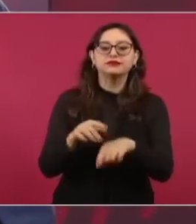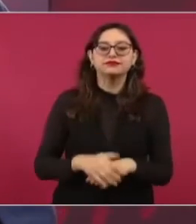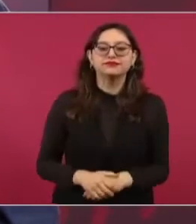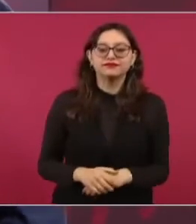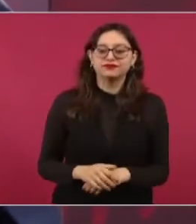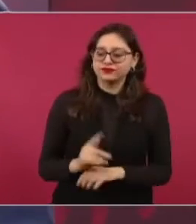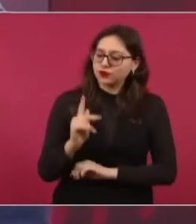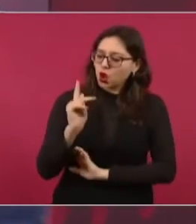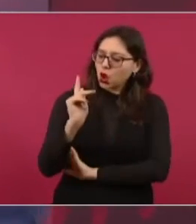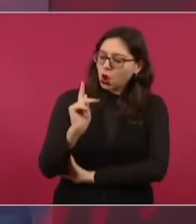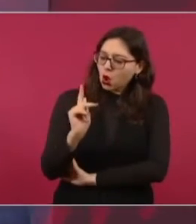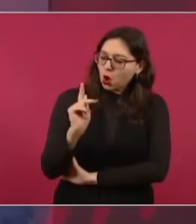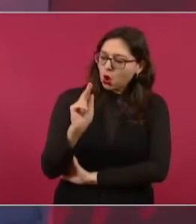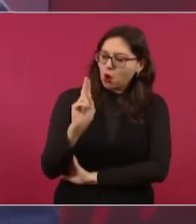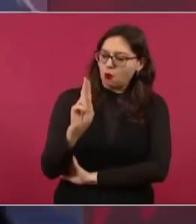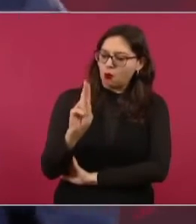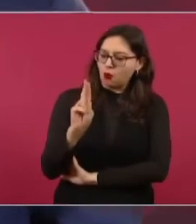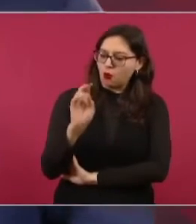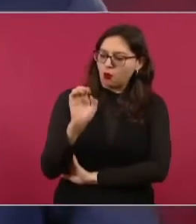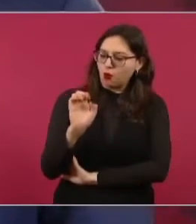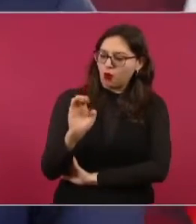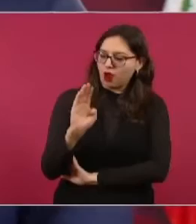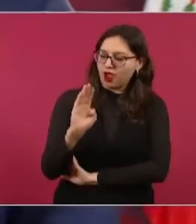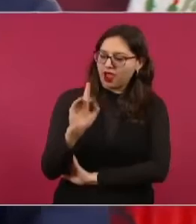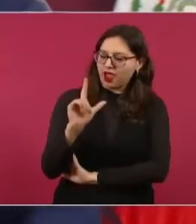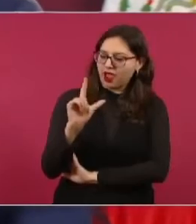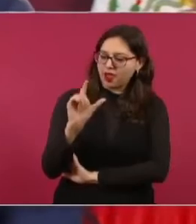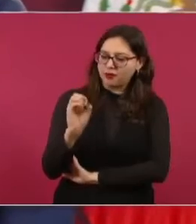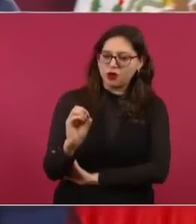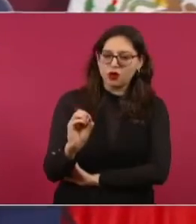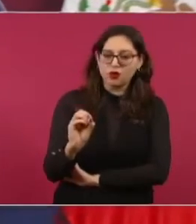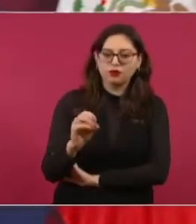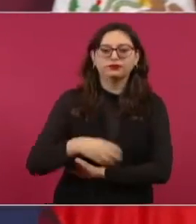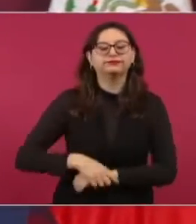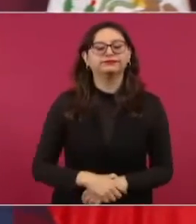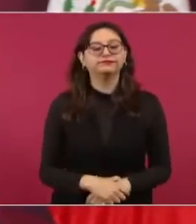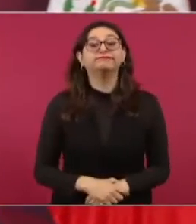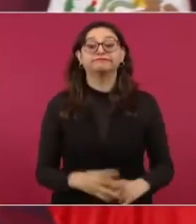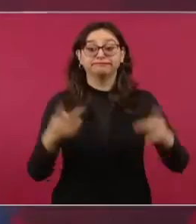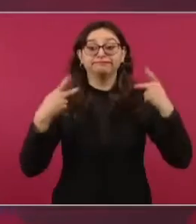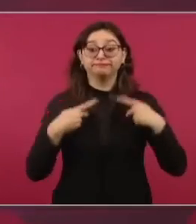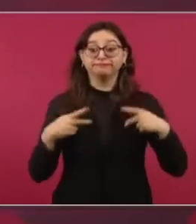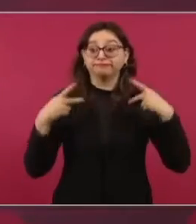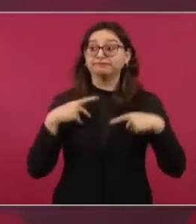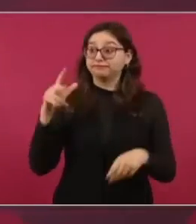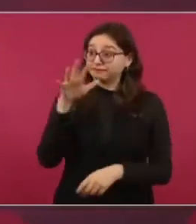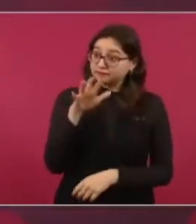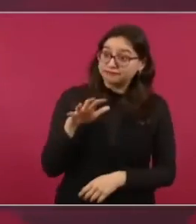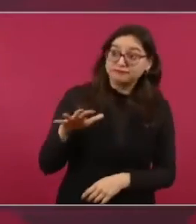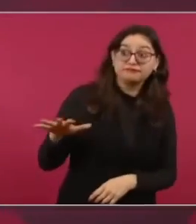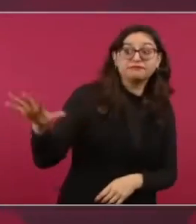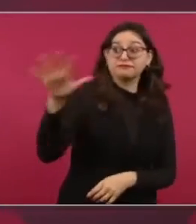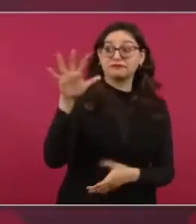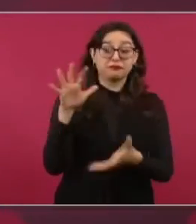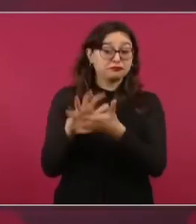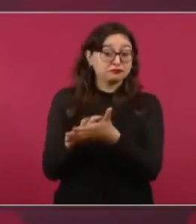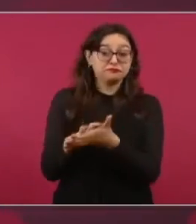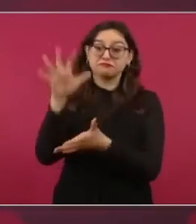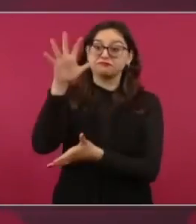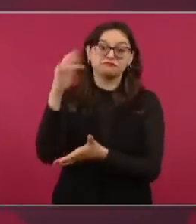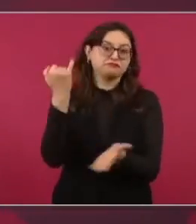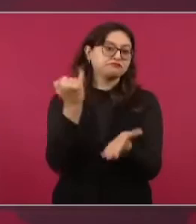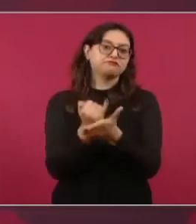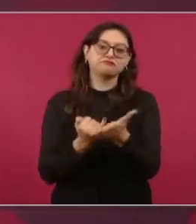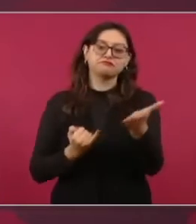El soberano en la democracia es el pueblo. Entonces, con todos sus aparatos estos